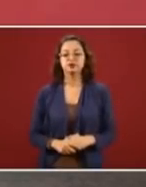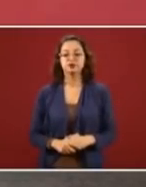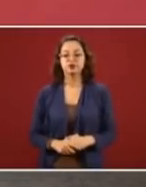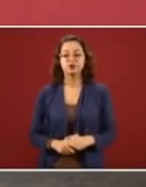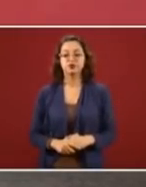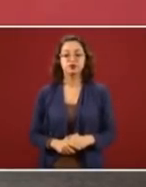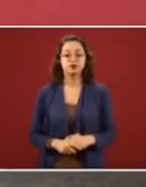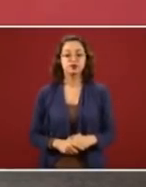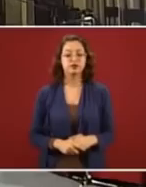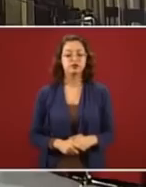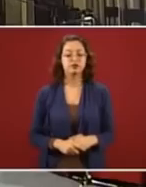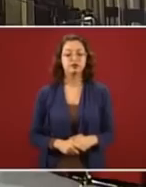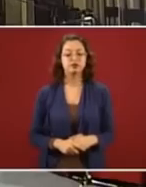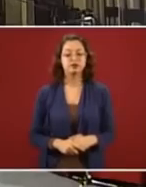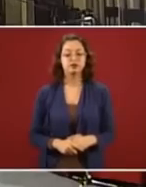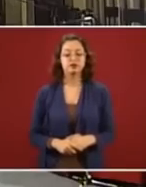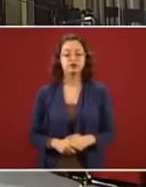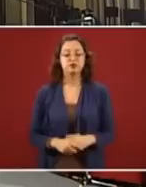¿Mande?